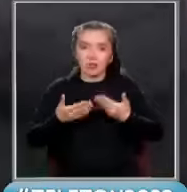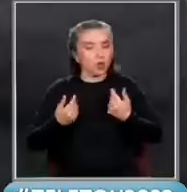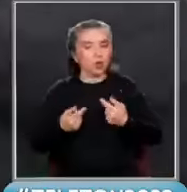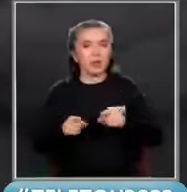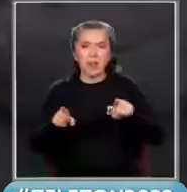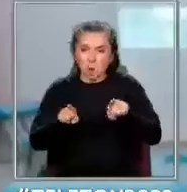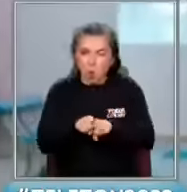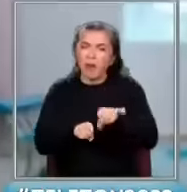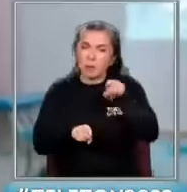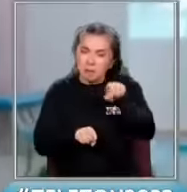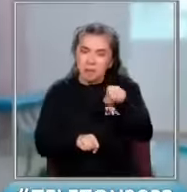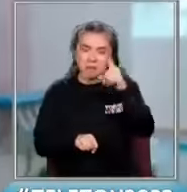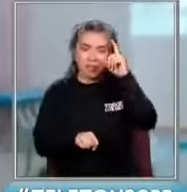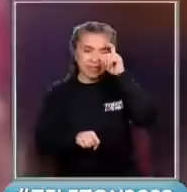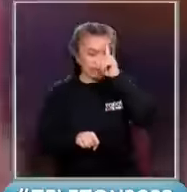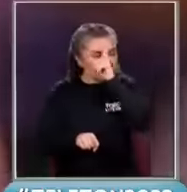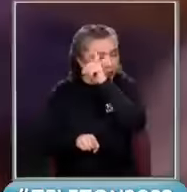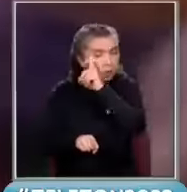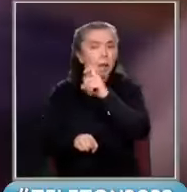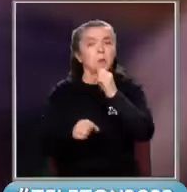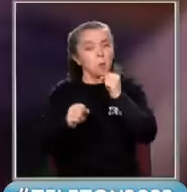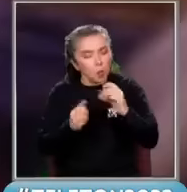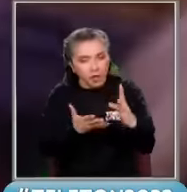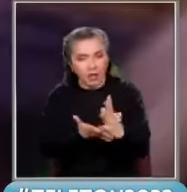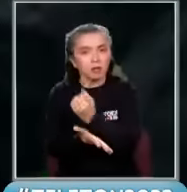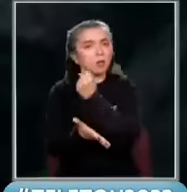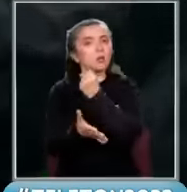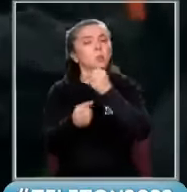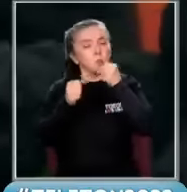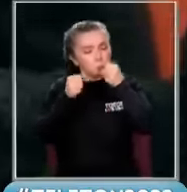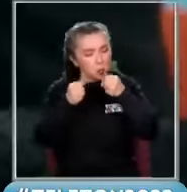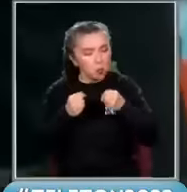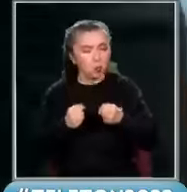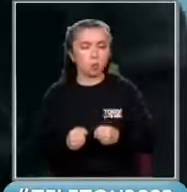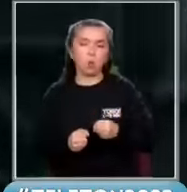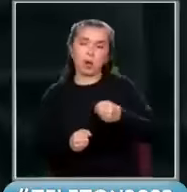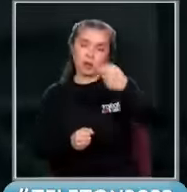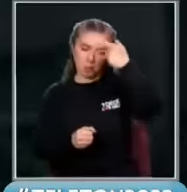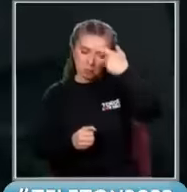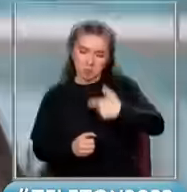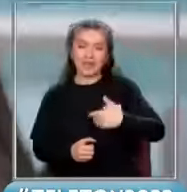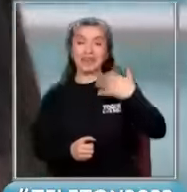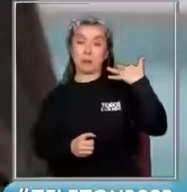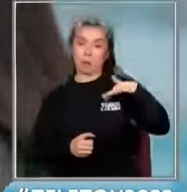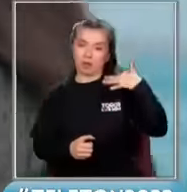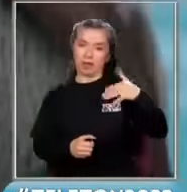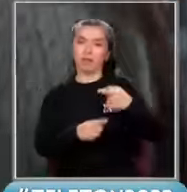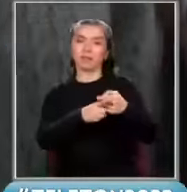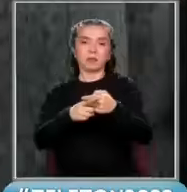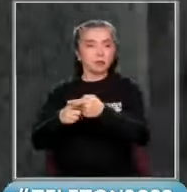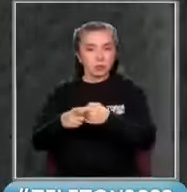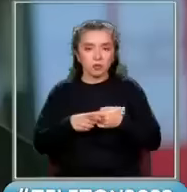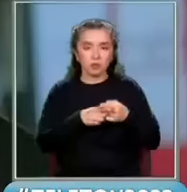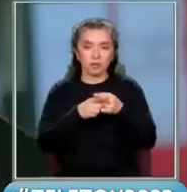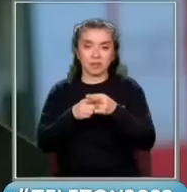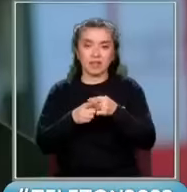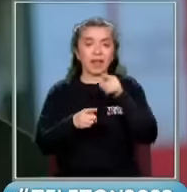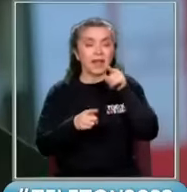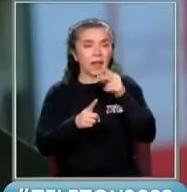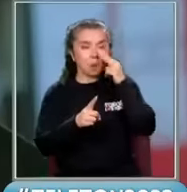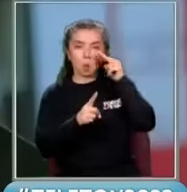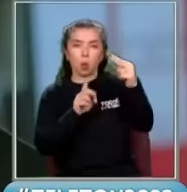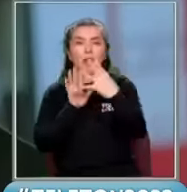alguna dificultad, puedo tener logros, puedo ser alguien importante a lo mejor dentro de nuestra sociedad. Luis es un referente,